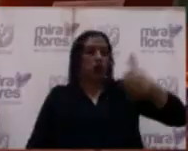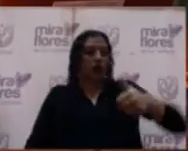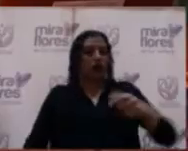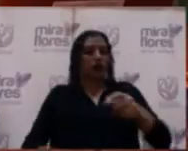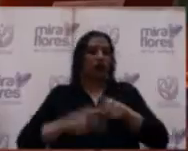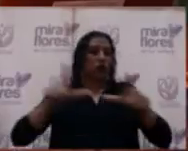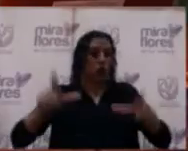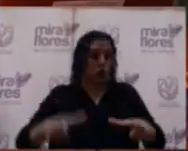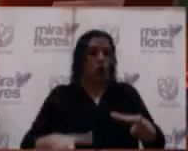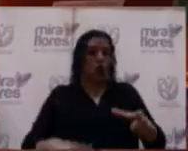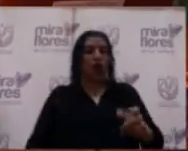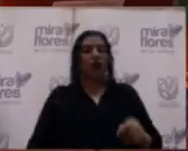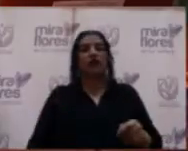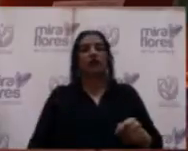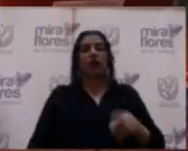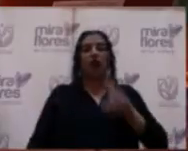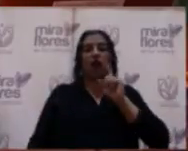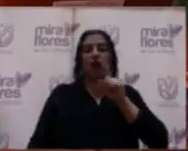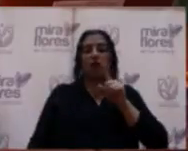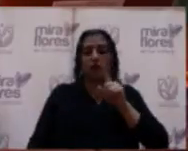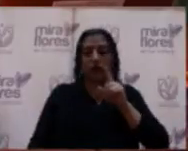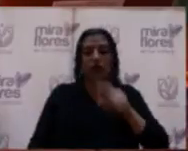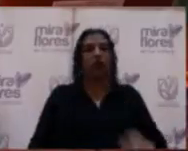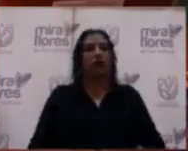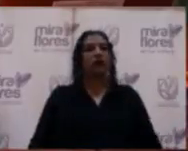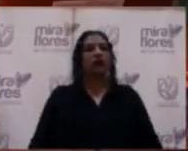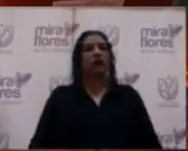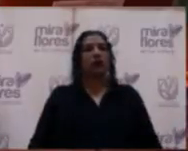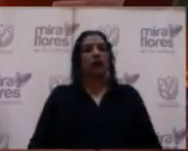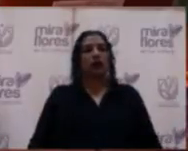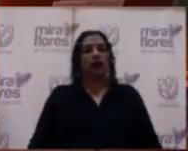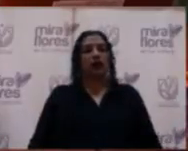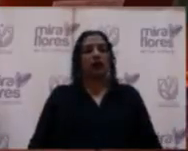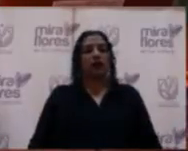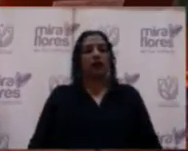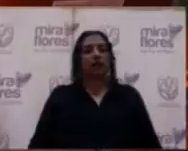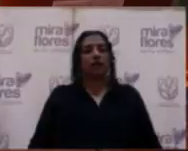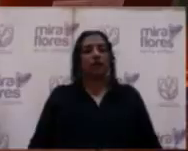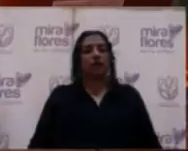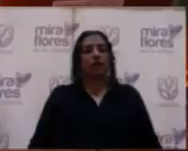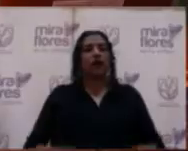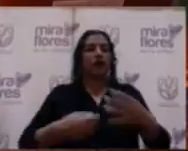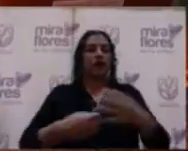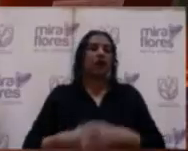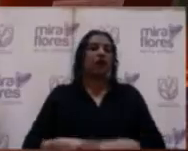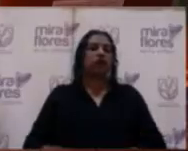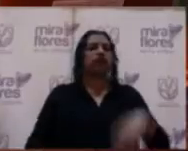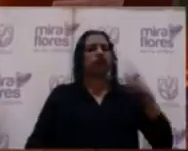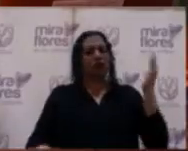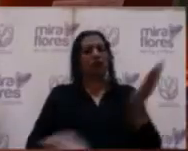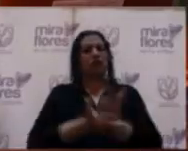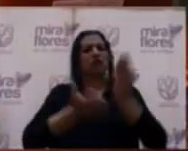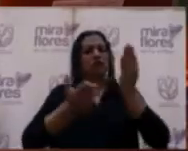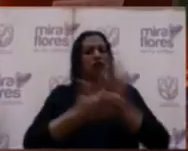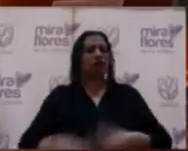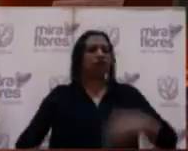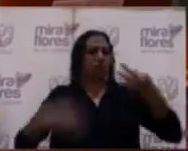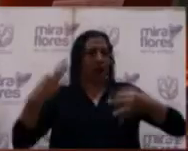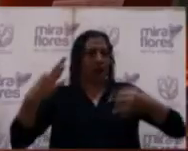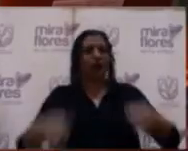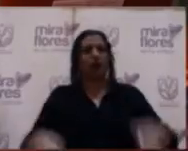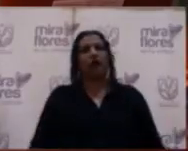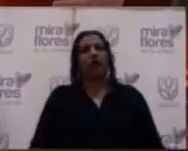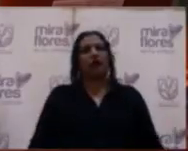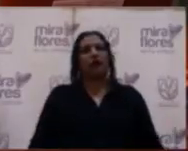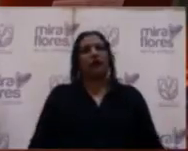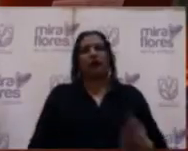locales, quedan sujetos a la normativa de naturaleza penal. Esto para que no vaya a